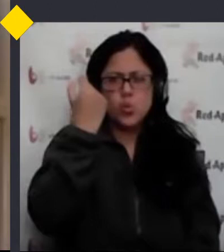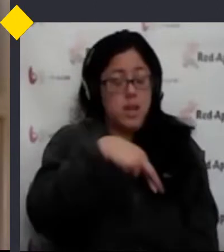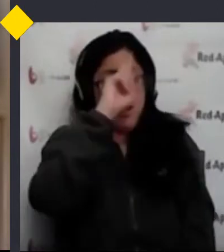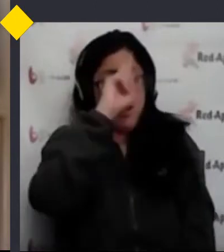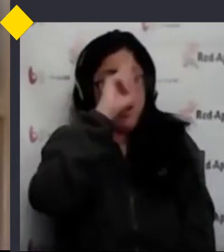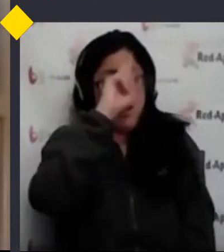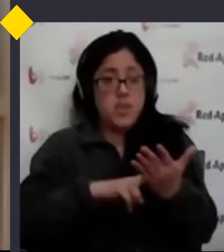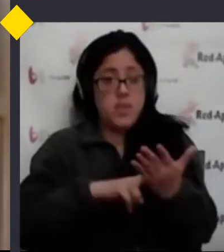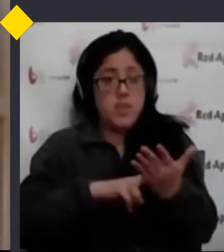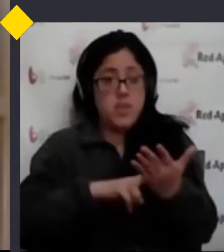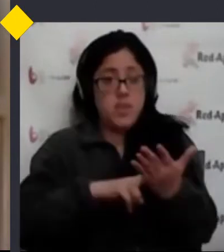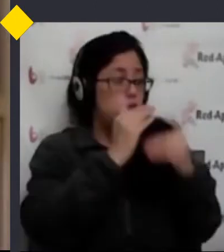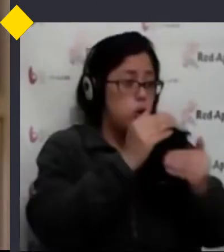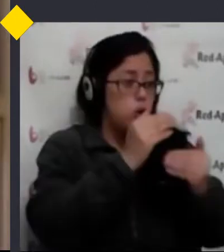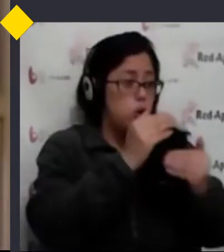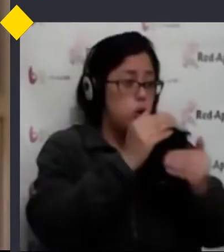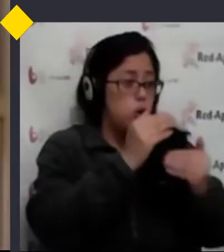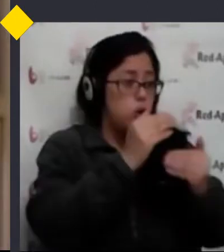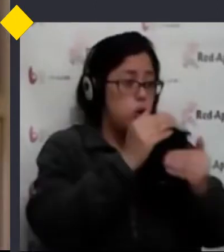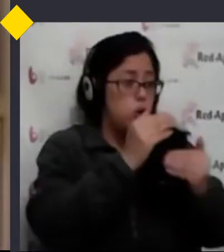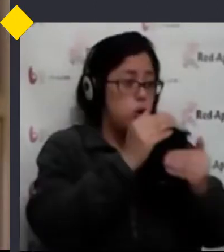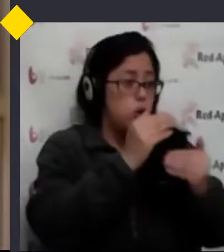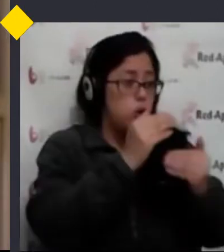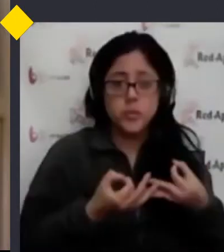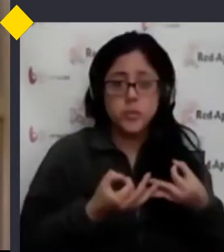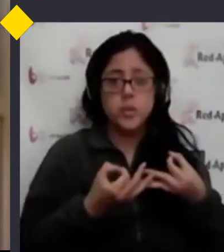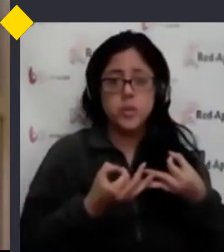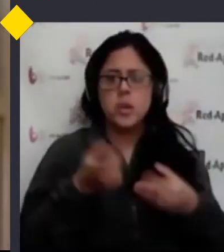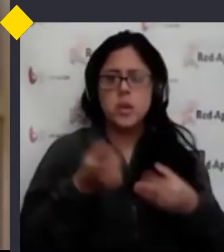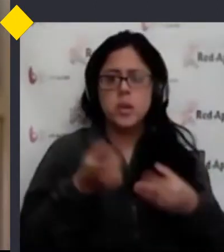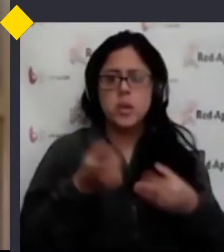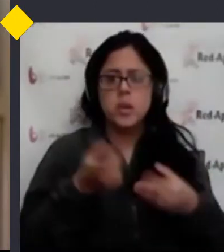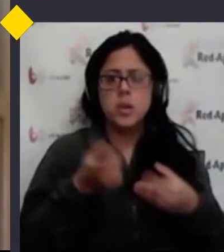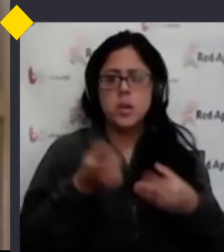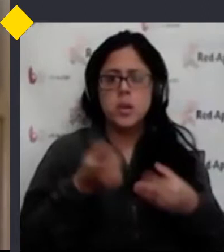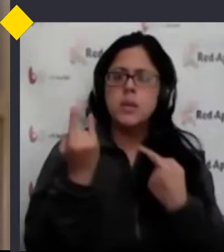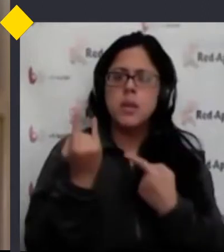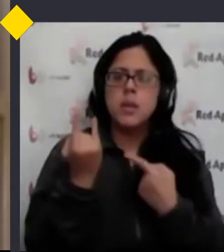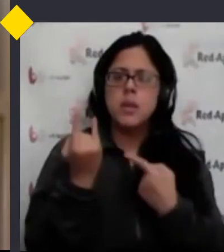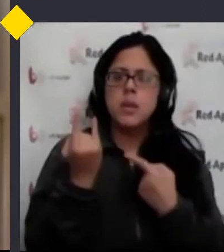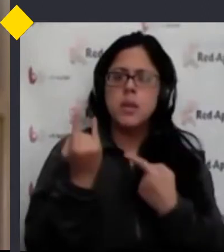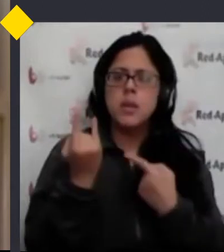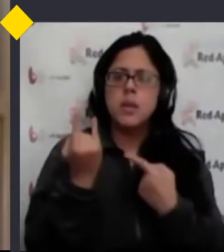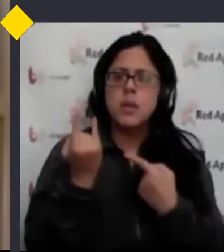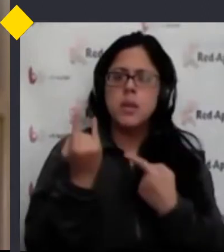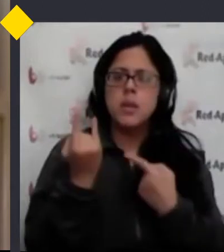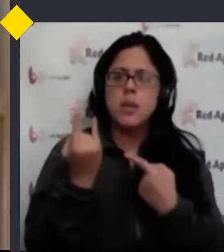procesos productivos, de una universidad donde se les dio libertad a los decanos para decidir